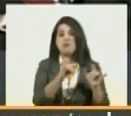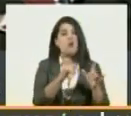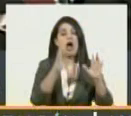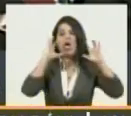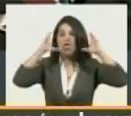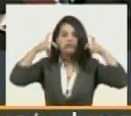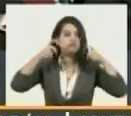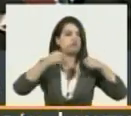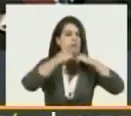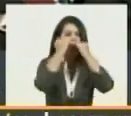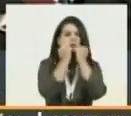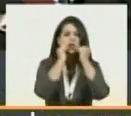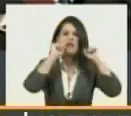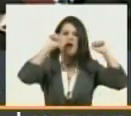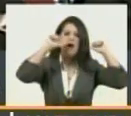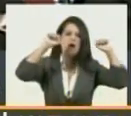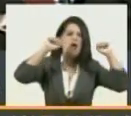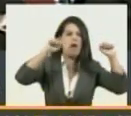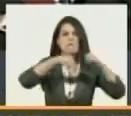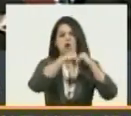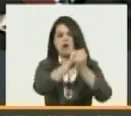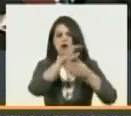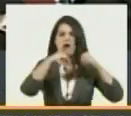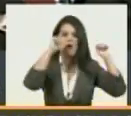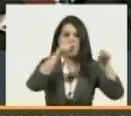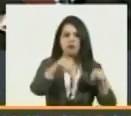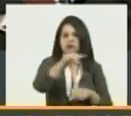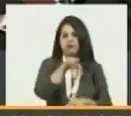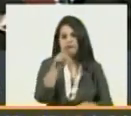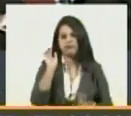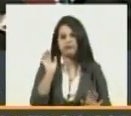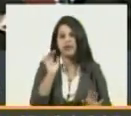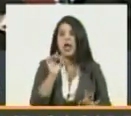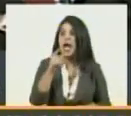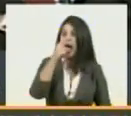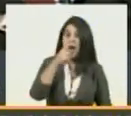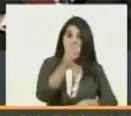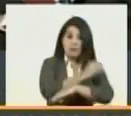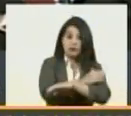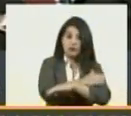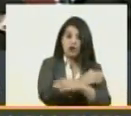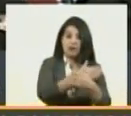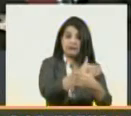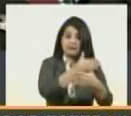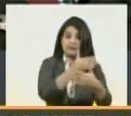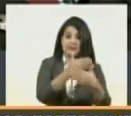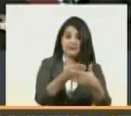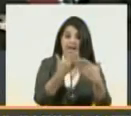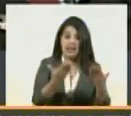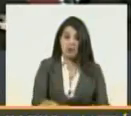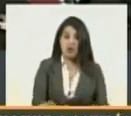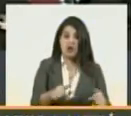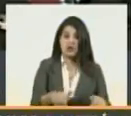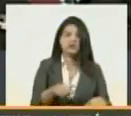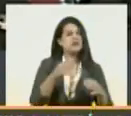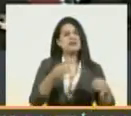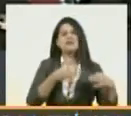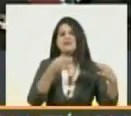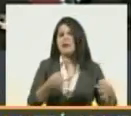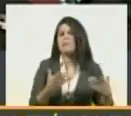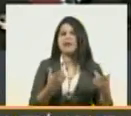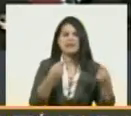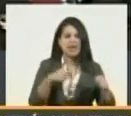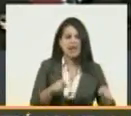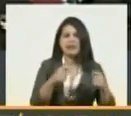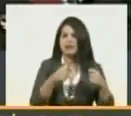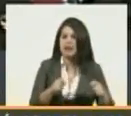violencia. La oposición venezolana, como ustedes bien saben, desde la llegada de la Revolución Bolivariana ha mantenido distintos canales